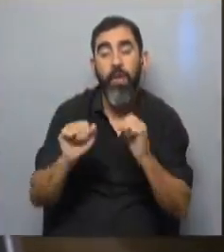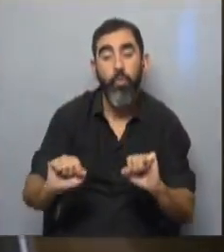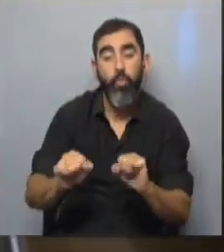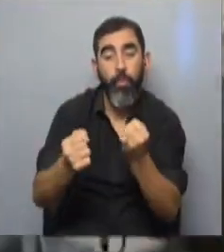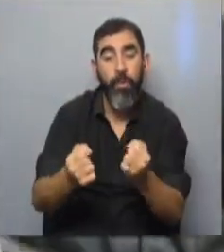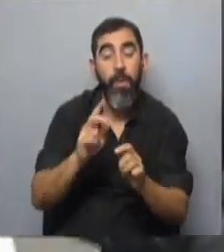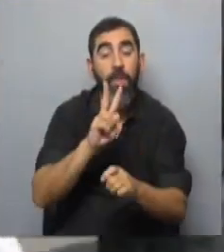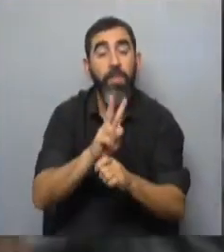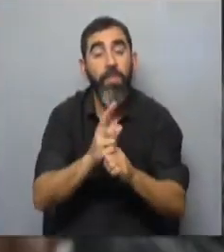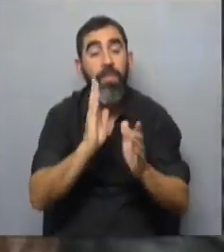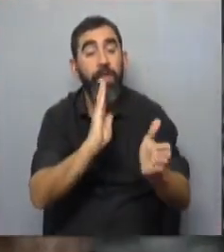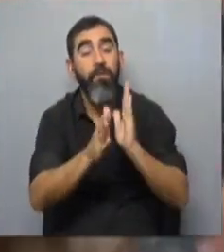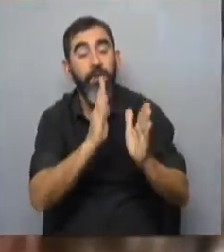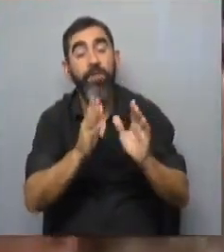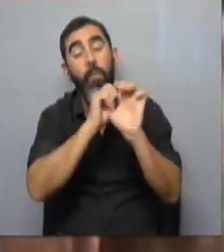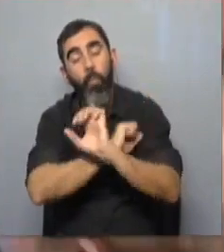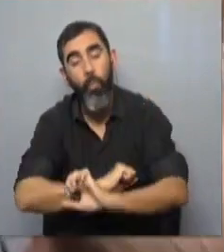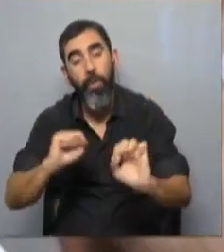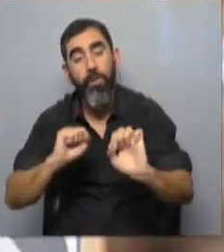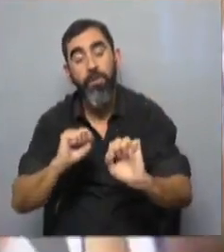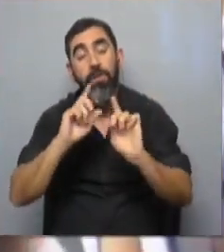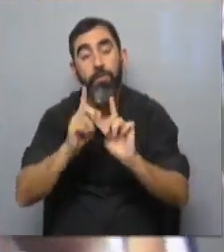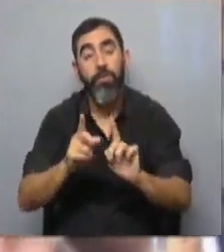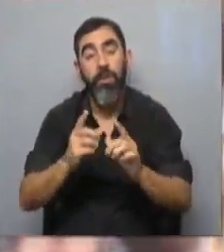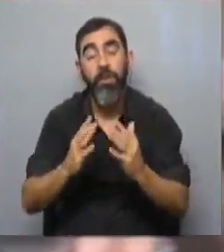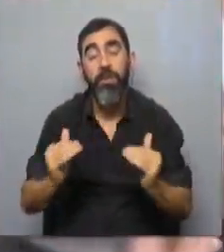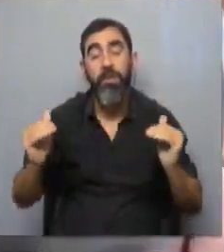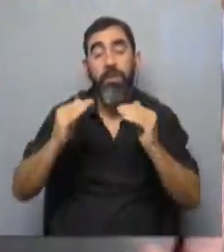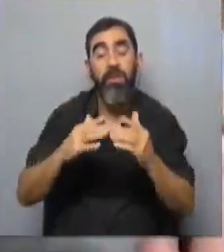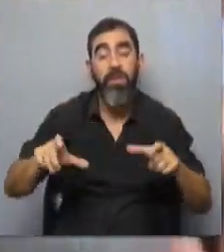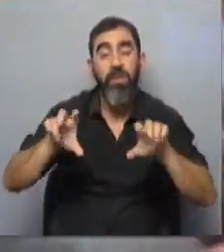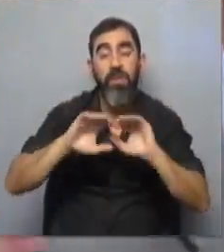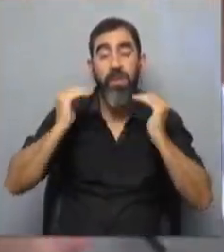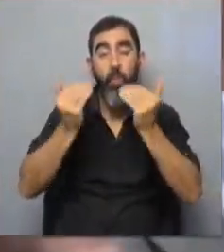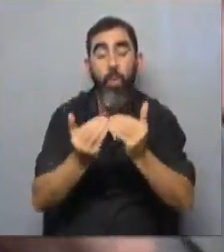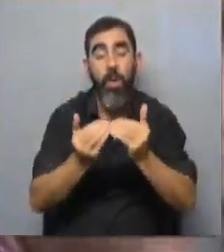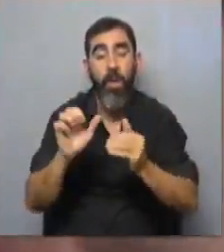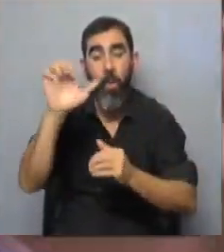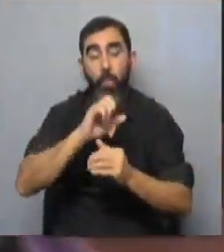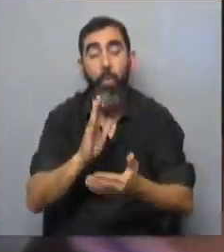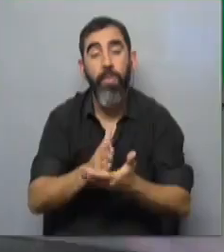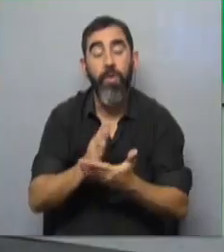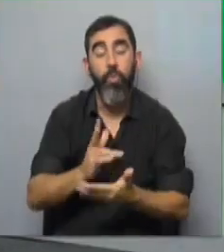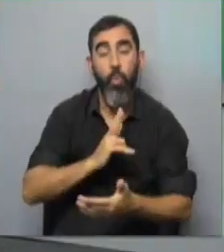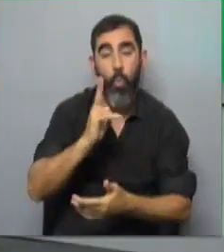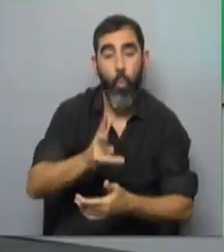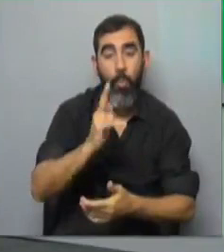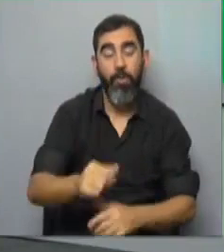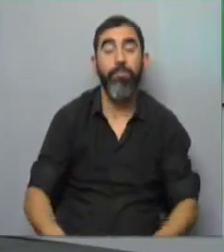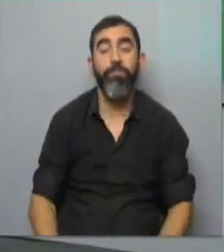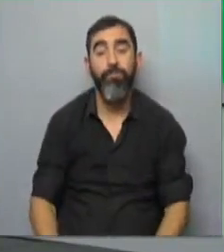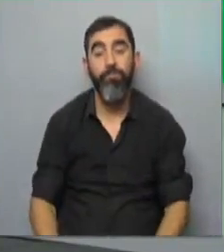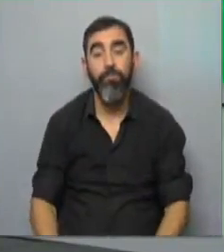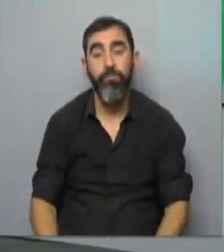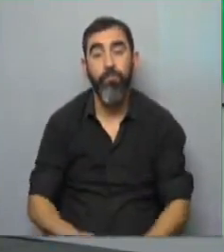defensa tendría en última instancia la opción de recurrir ante el Tribunal Europeo de Derechos Humanos. Finalmente,